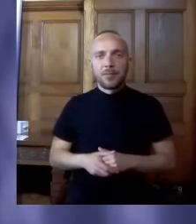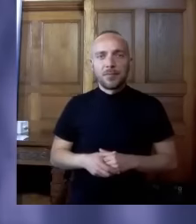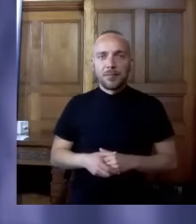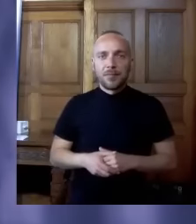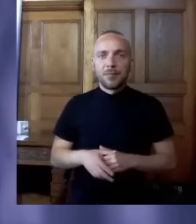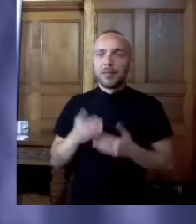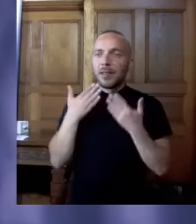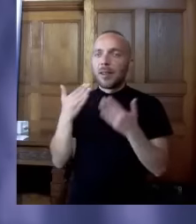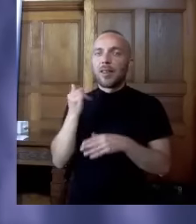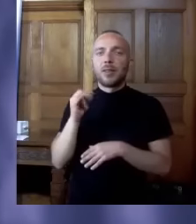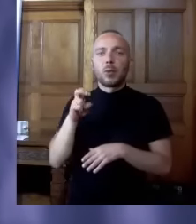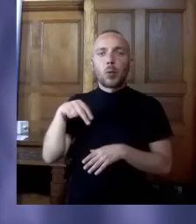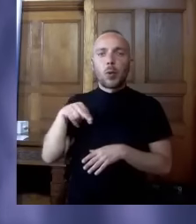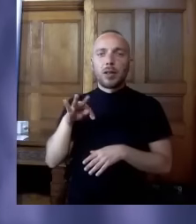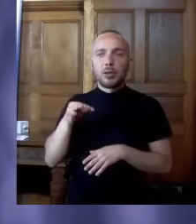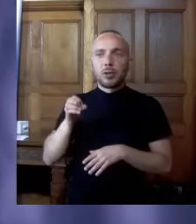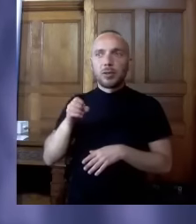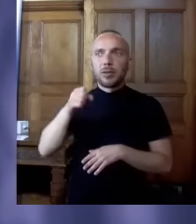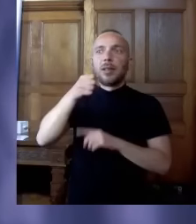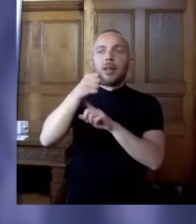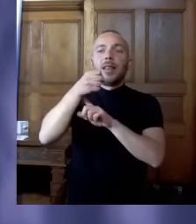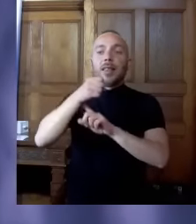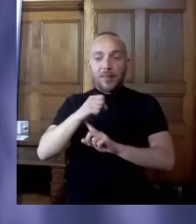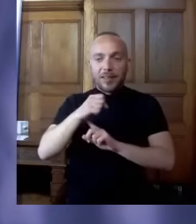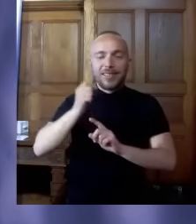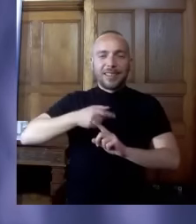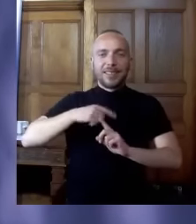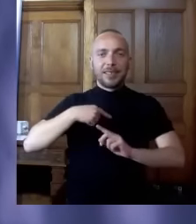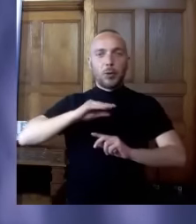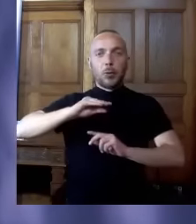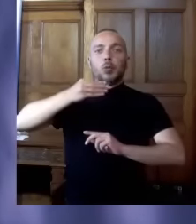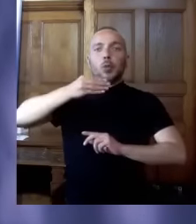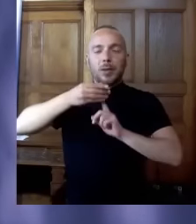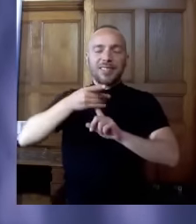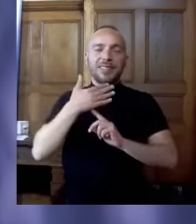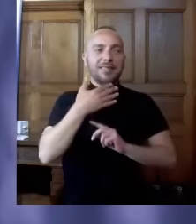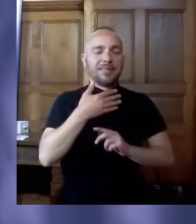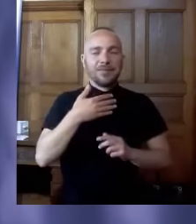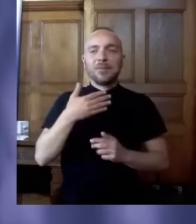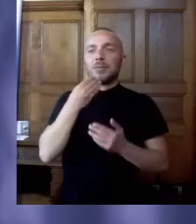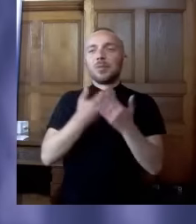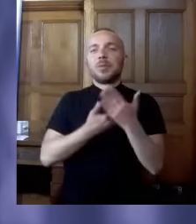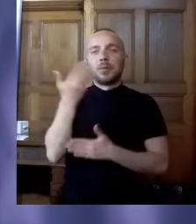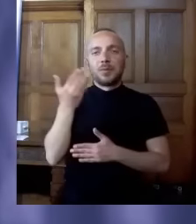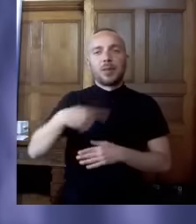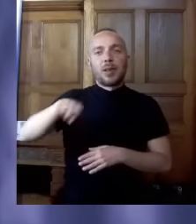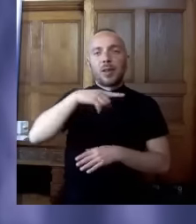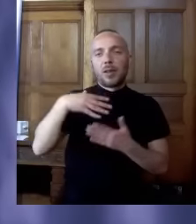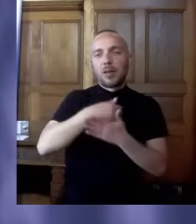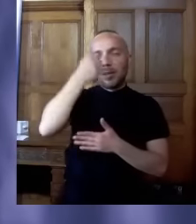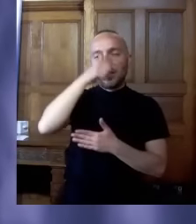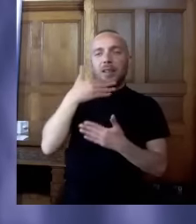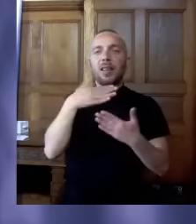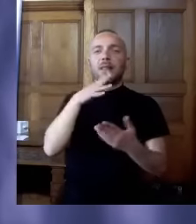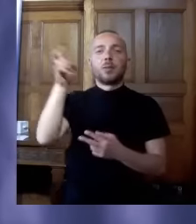Gracias Juancho hoy me tengo que bajar el micro normalmente tengo que subír Melo eh egunon a todos y a todas gracias por por venir aquí a